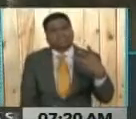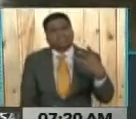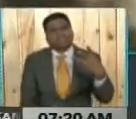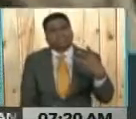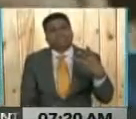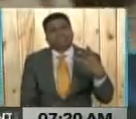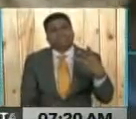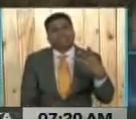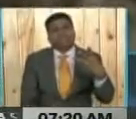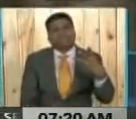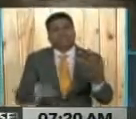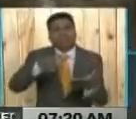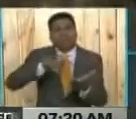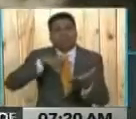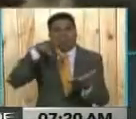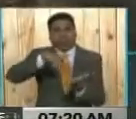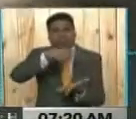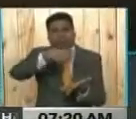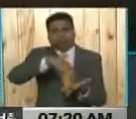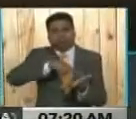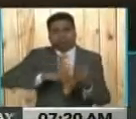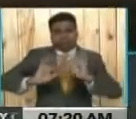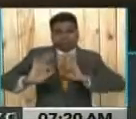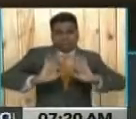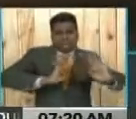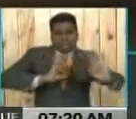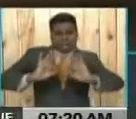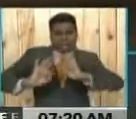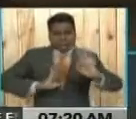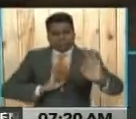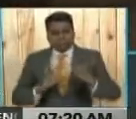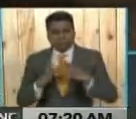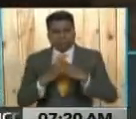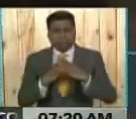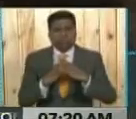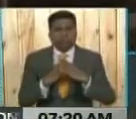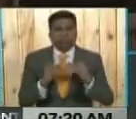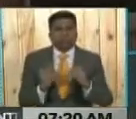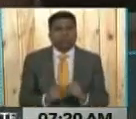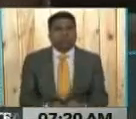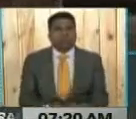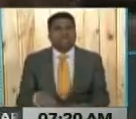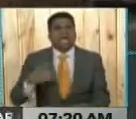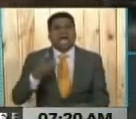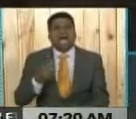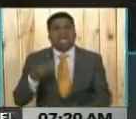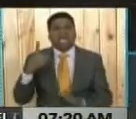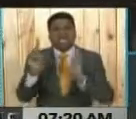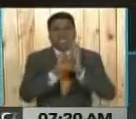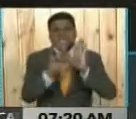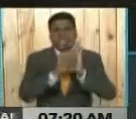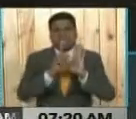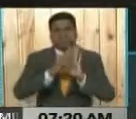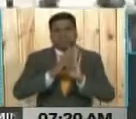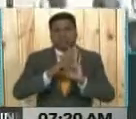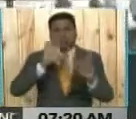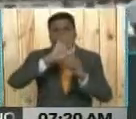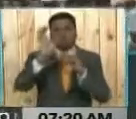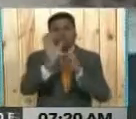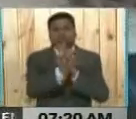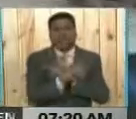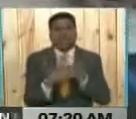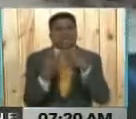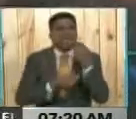en las artes escénicas, en la música, etcétera. Y allí se contemplan derechos culturales que son transversales a